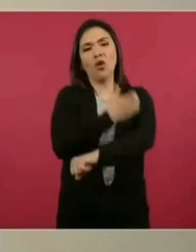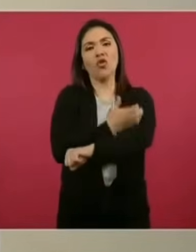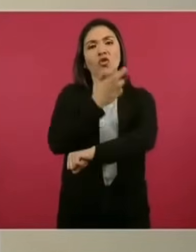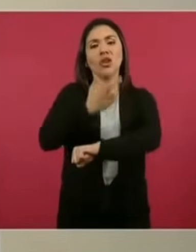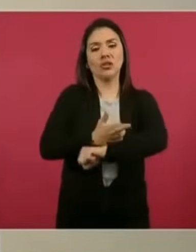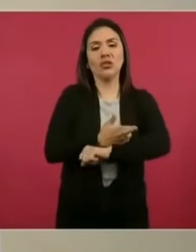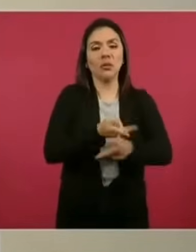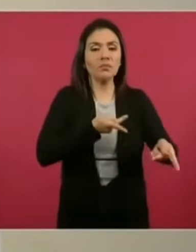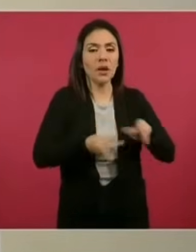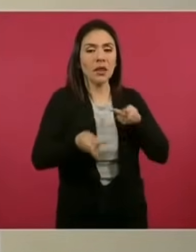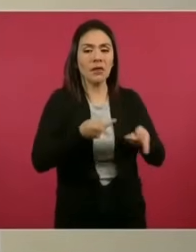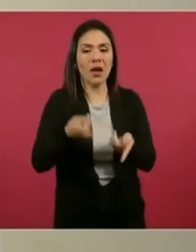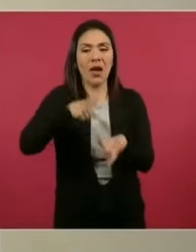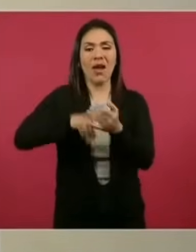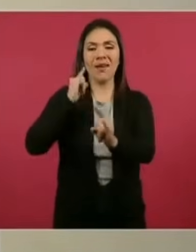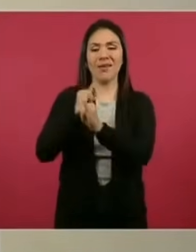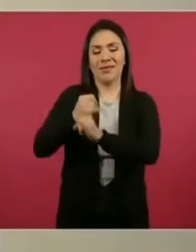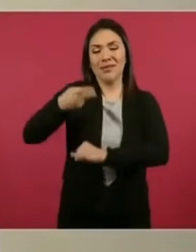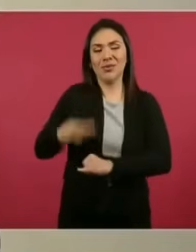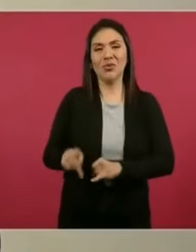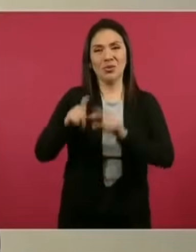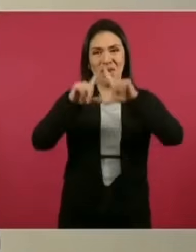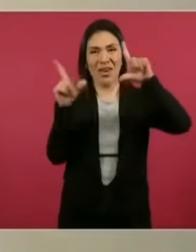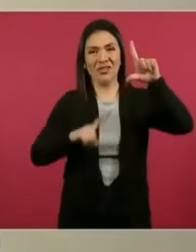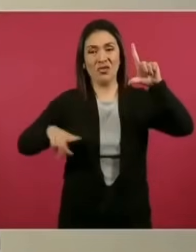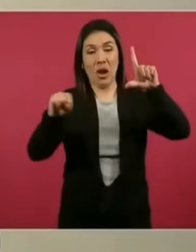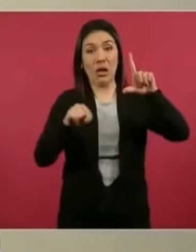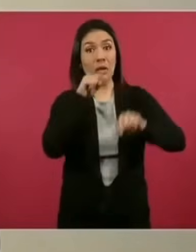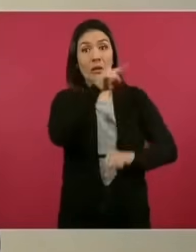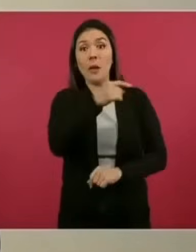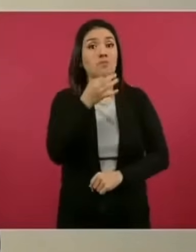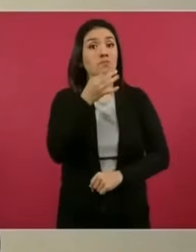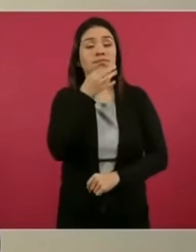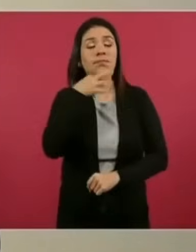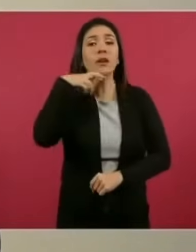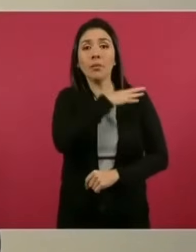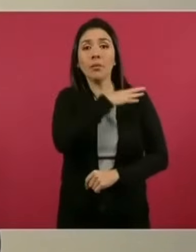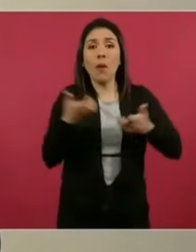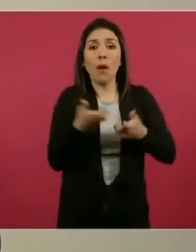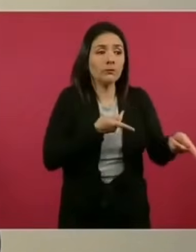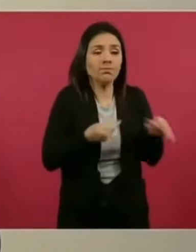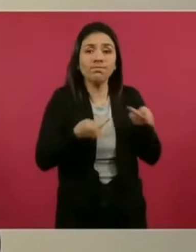Coordinación de Estrategia Digital Nacional, quien de manera inmediata coordinó